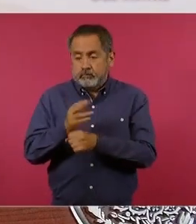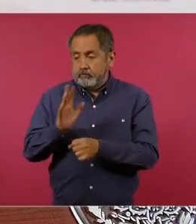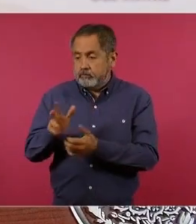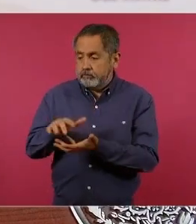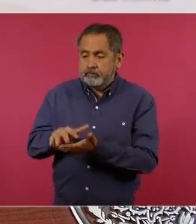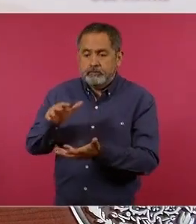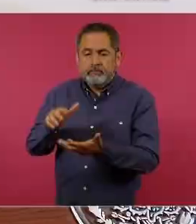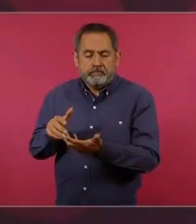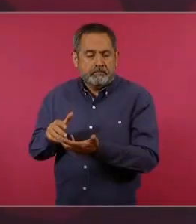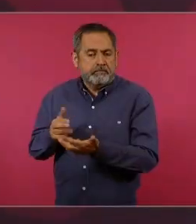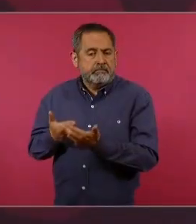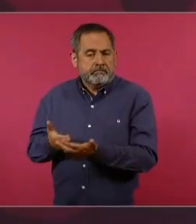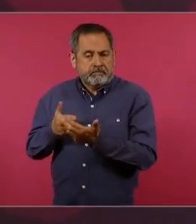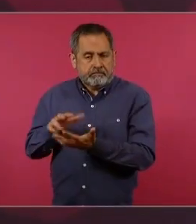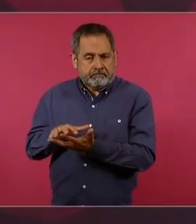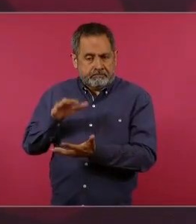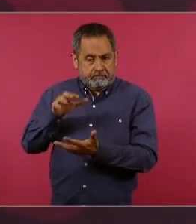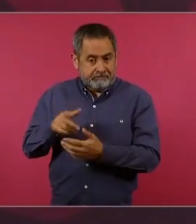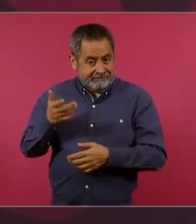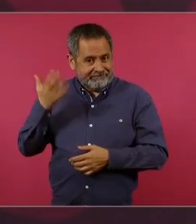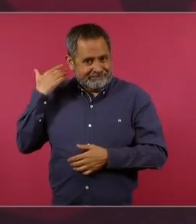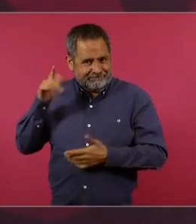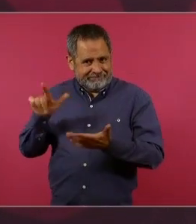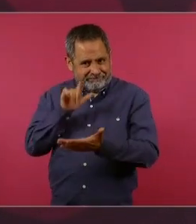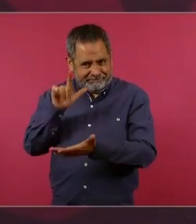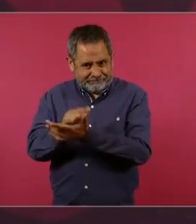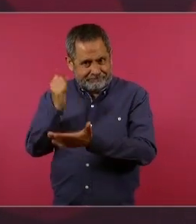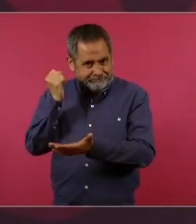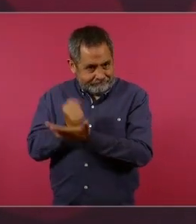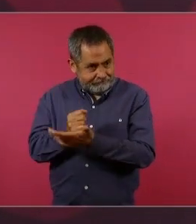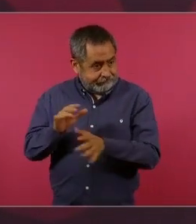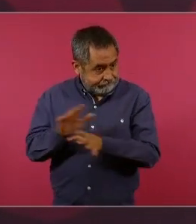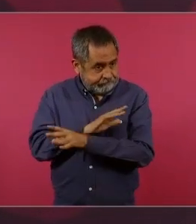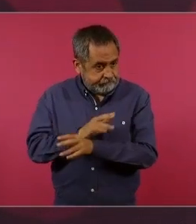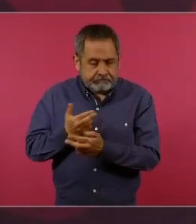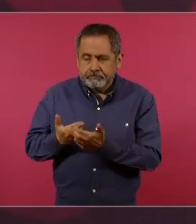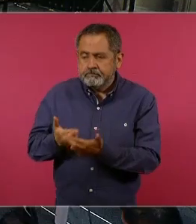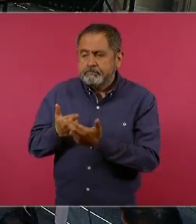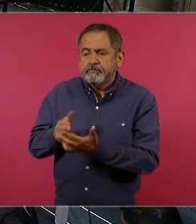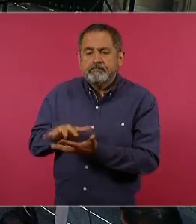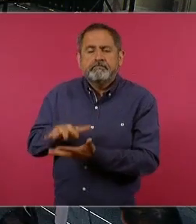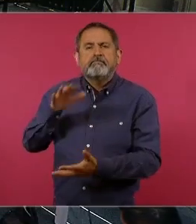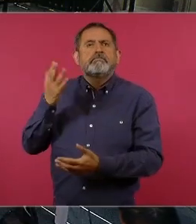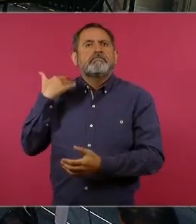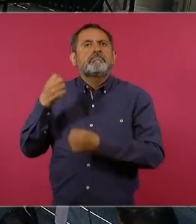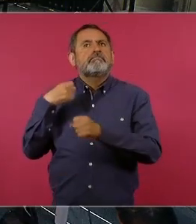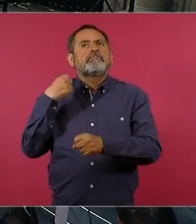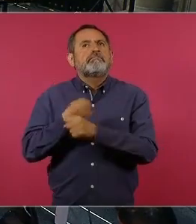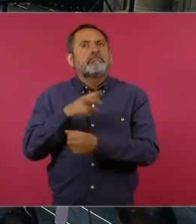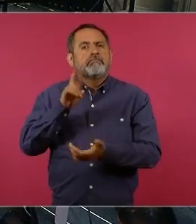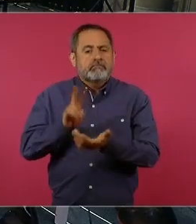ahorro por esa reforma que llevamos a cabo en el